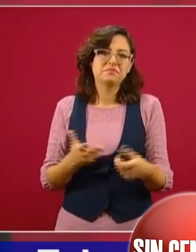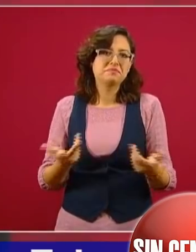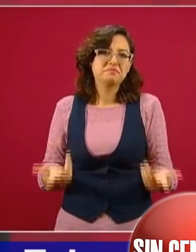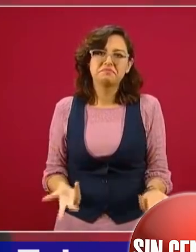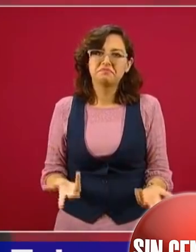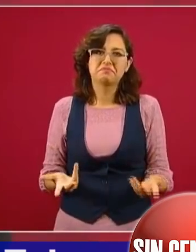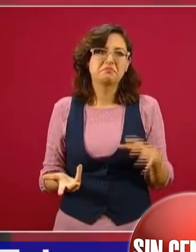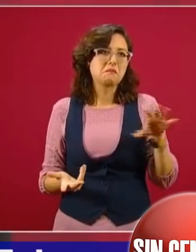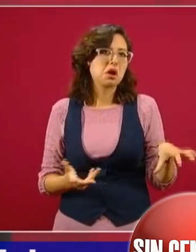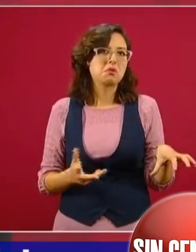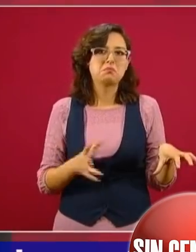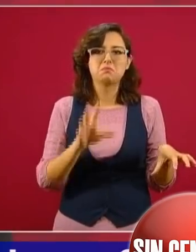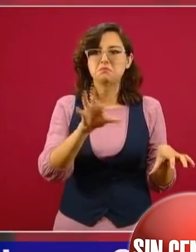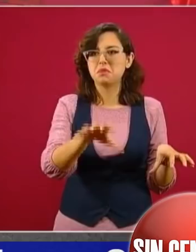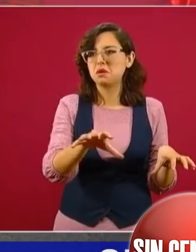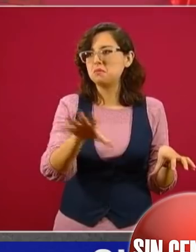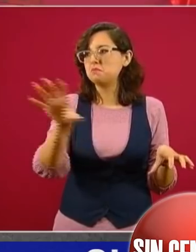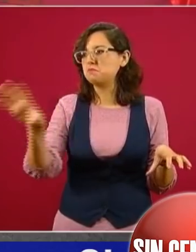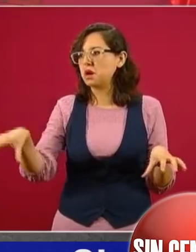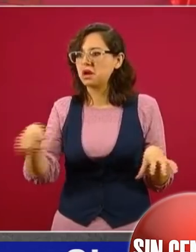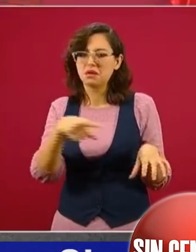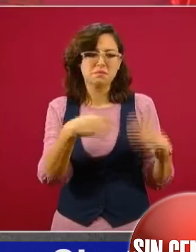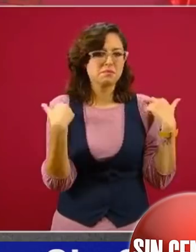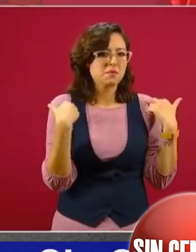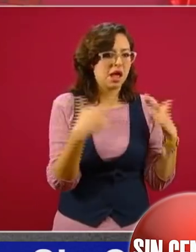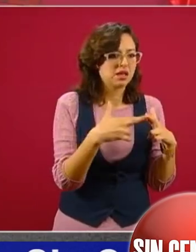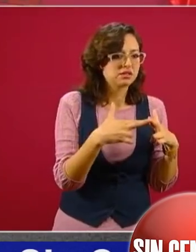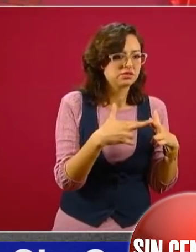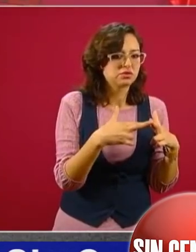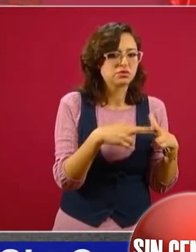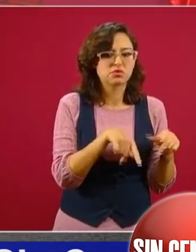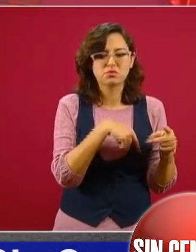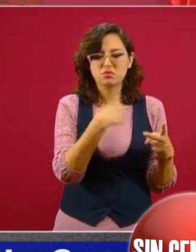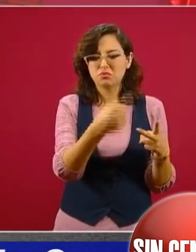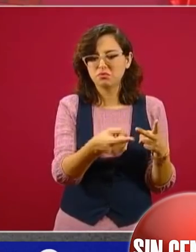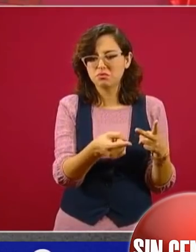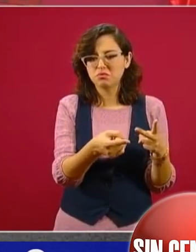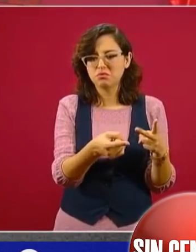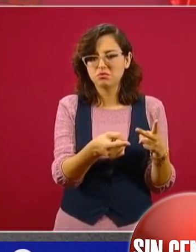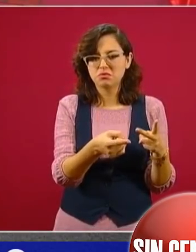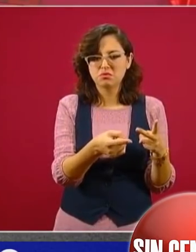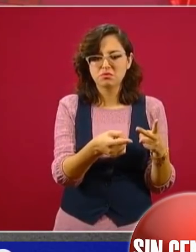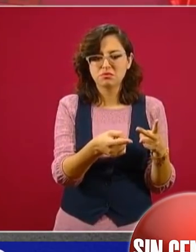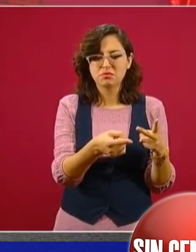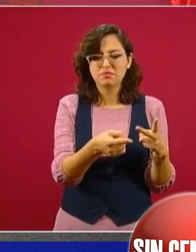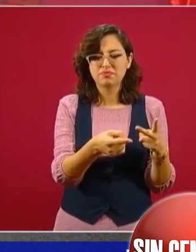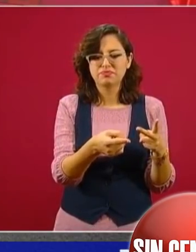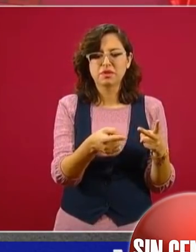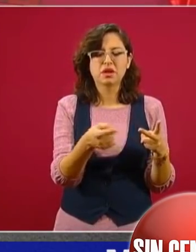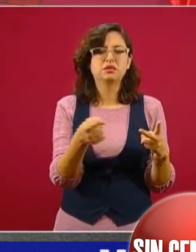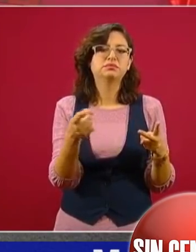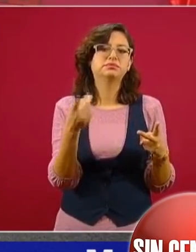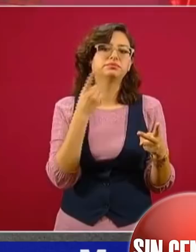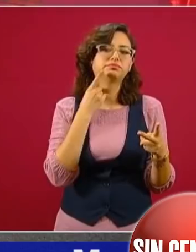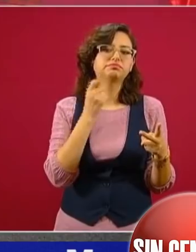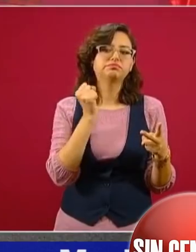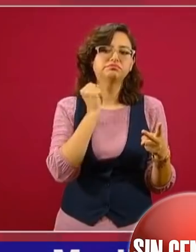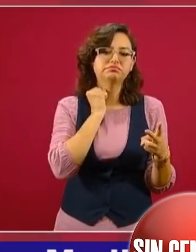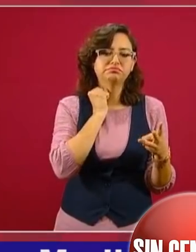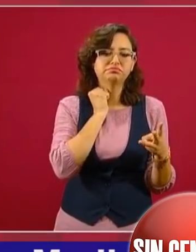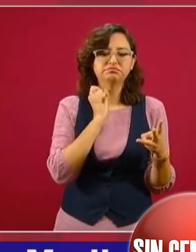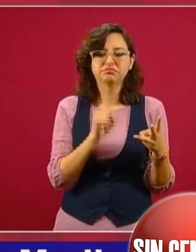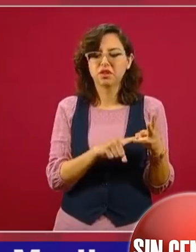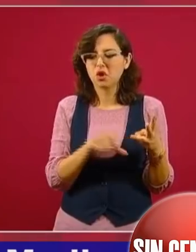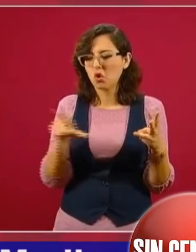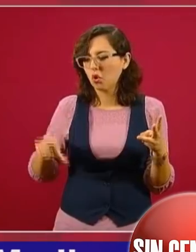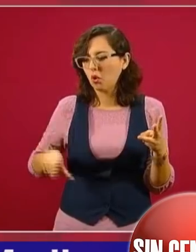Esto aplica para el sector magisterial, aplica para los legisladores, para los